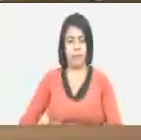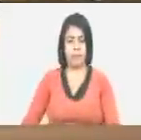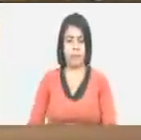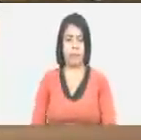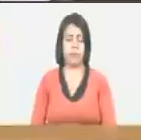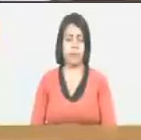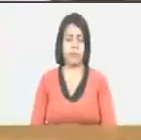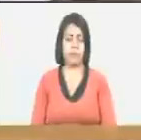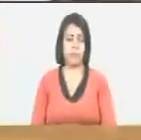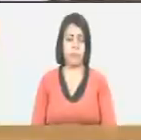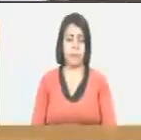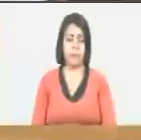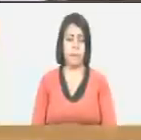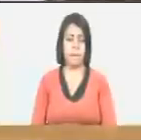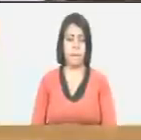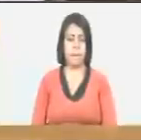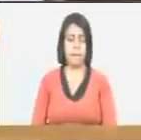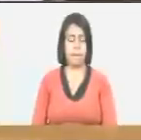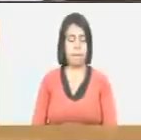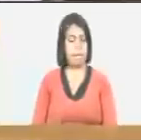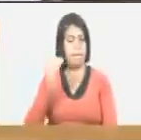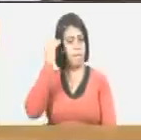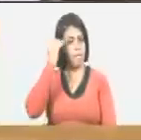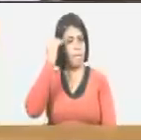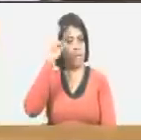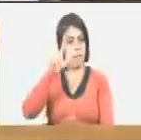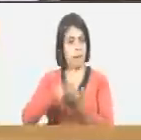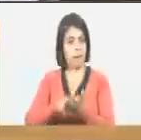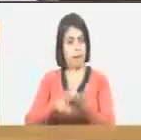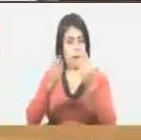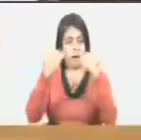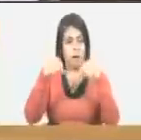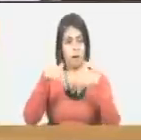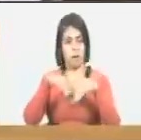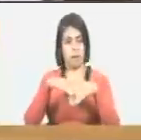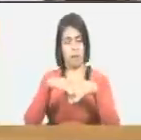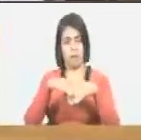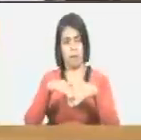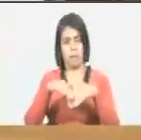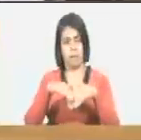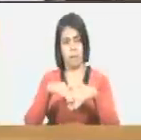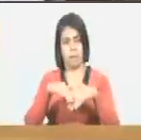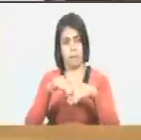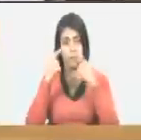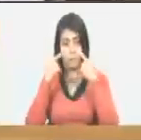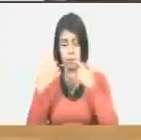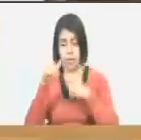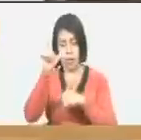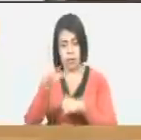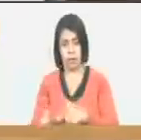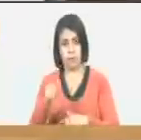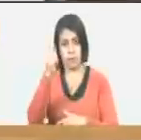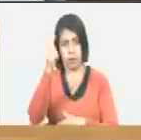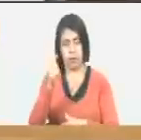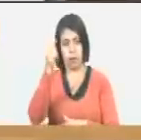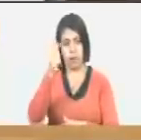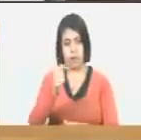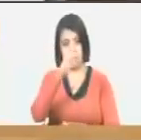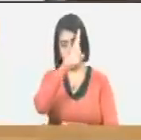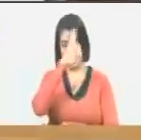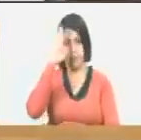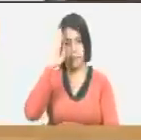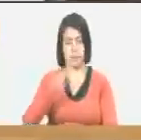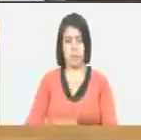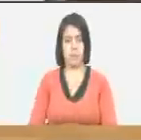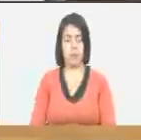presidente. En consideración, aprobado. Déjeme el derecho de palabra al diputado